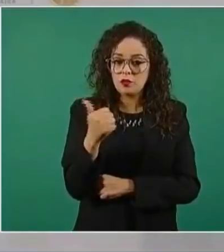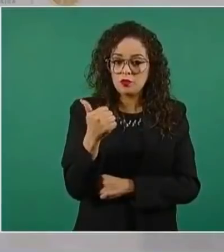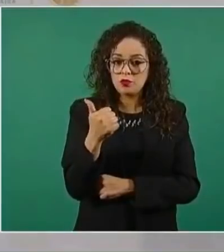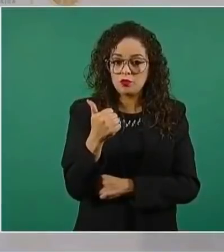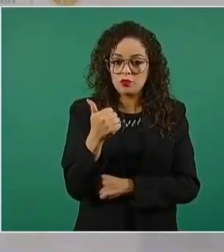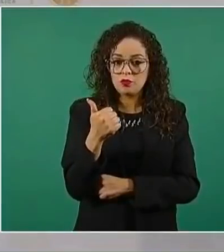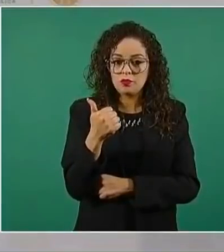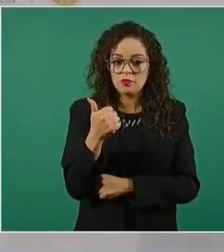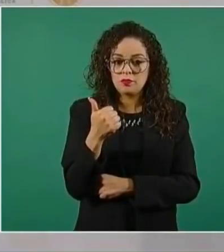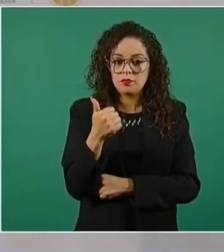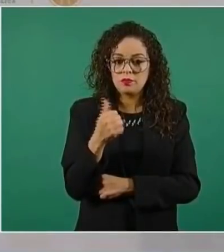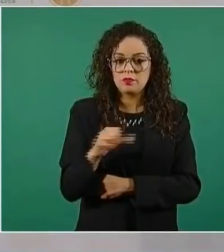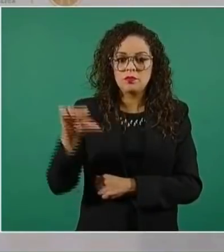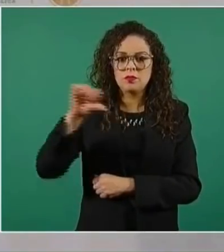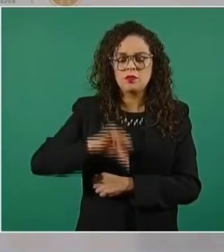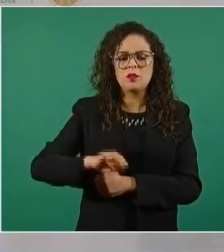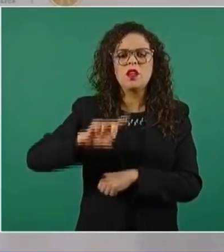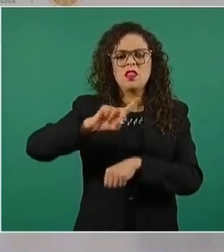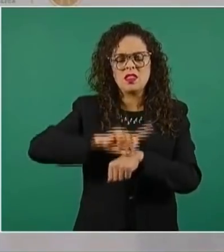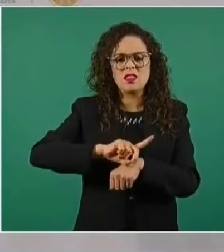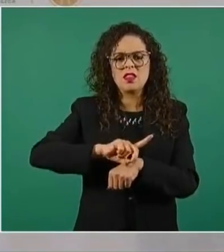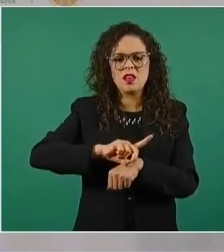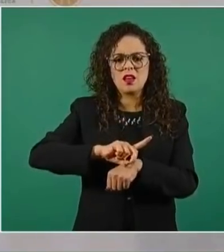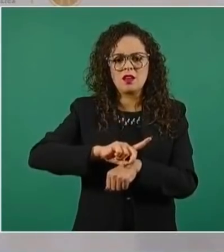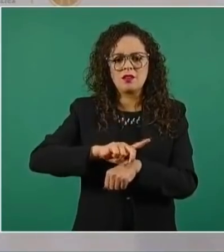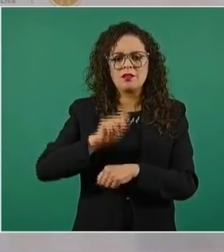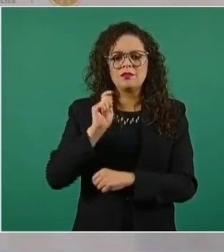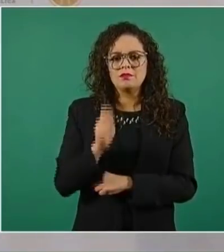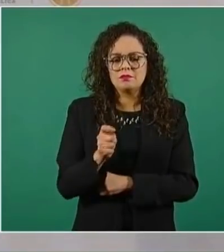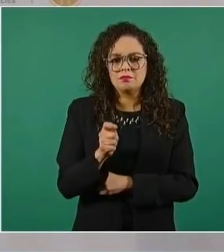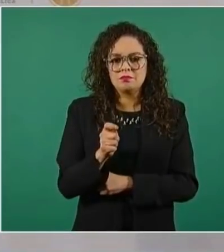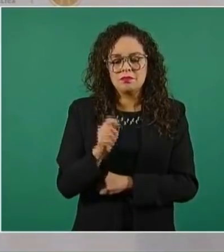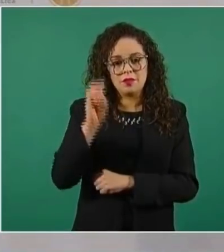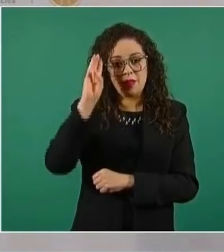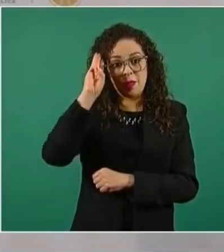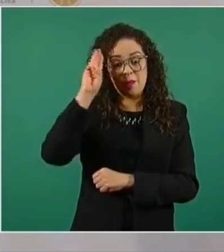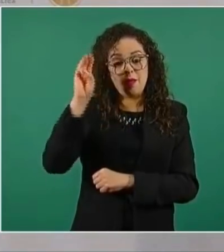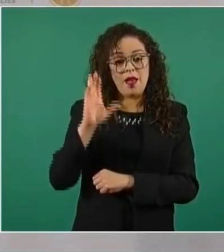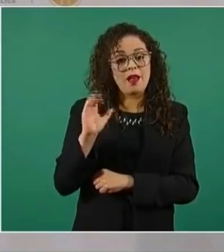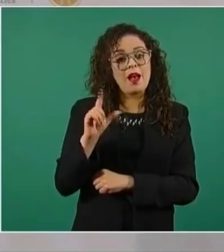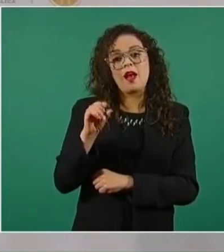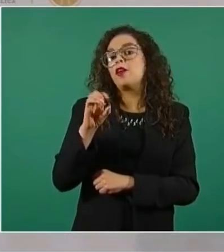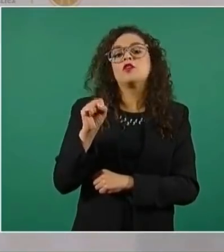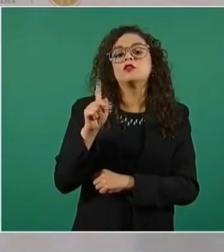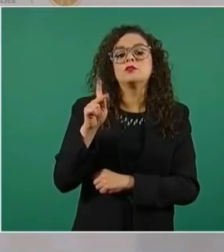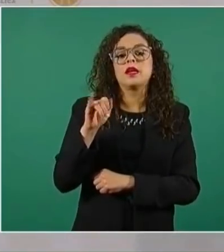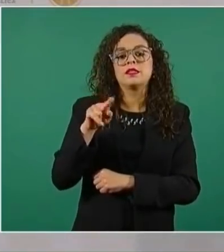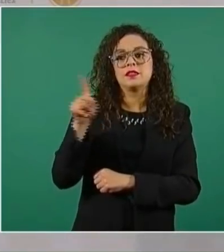fecha funeral, como diría el maestro Carlos Pellicer,